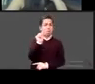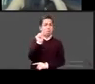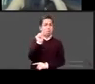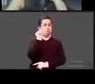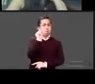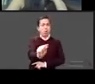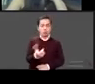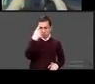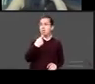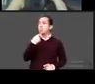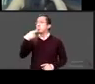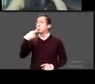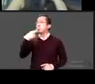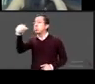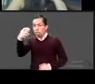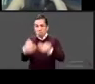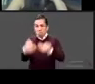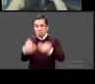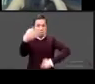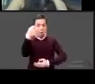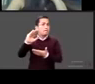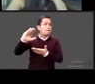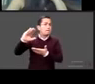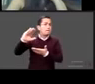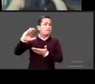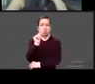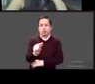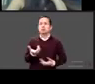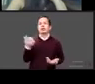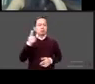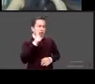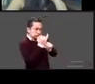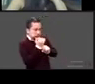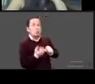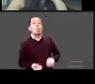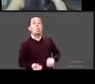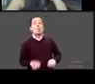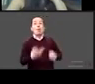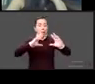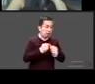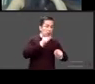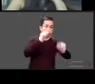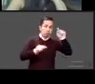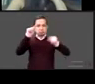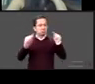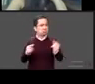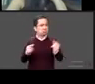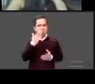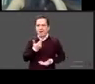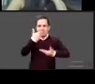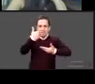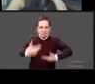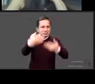de datos confiables o estadísticas poco confiables que subestiman la magnitud del problema.